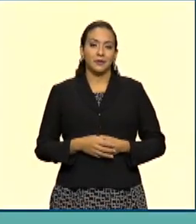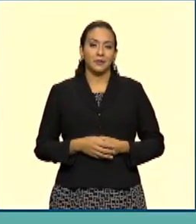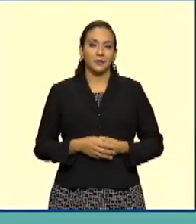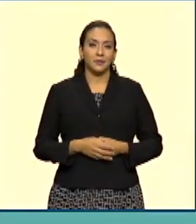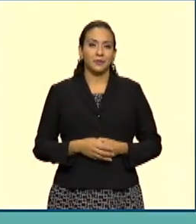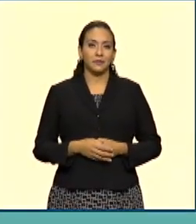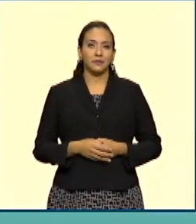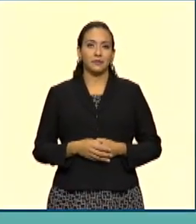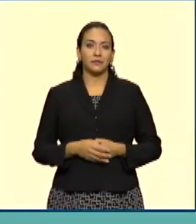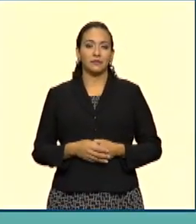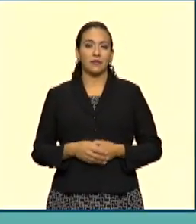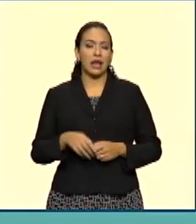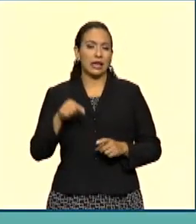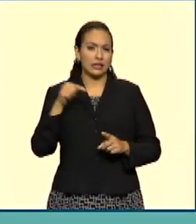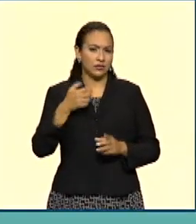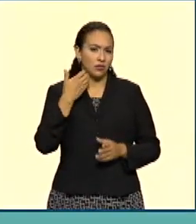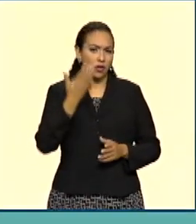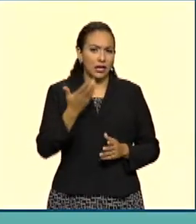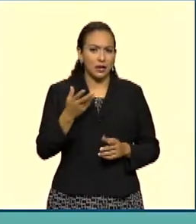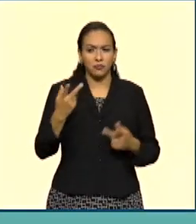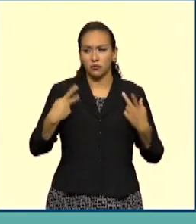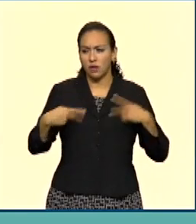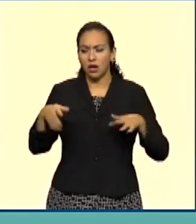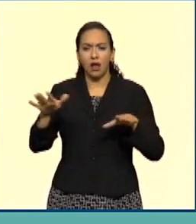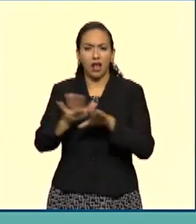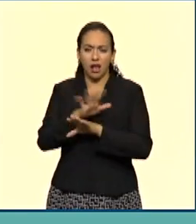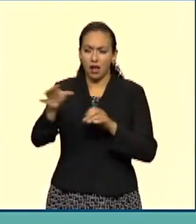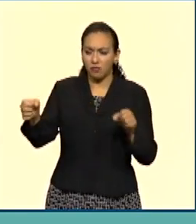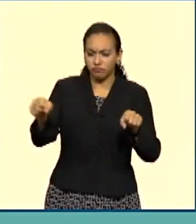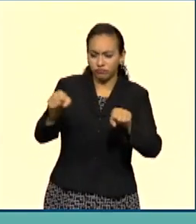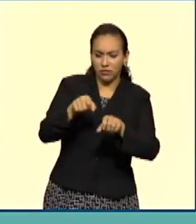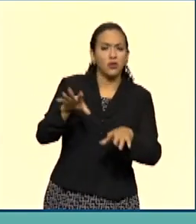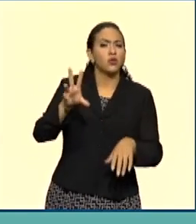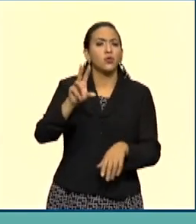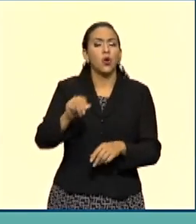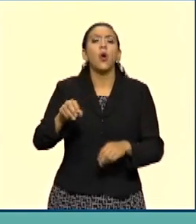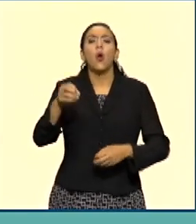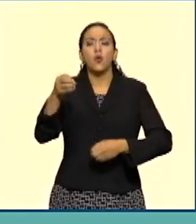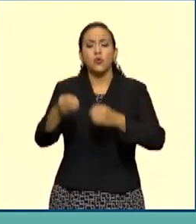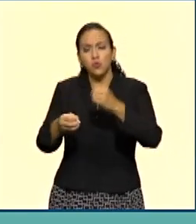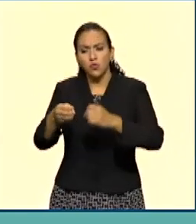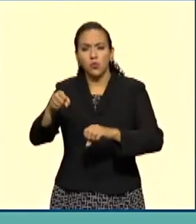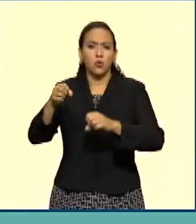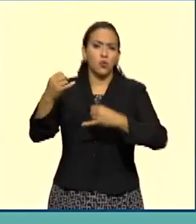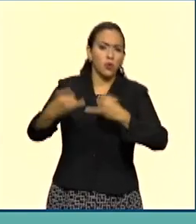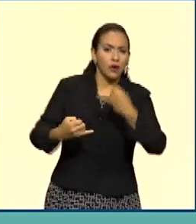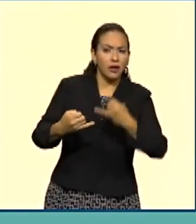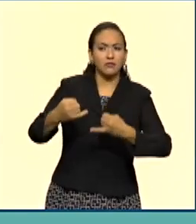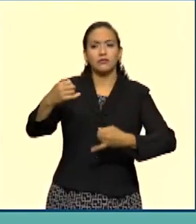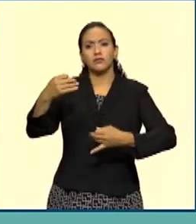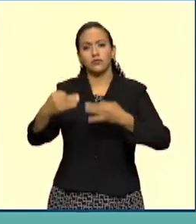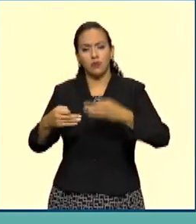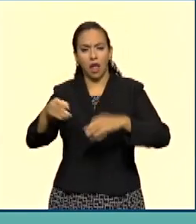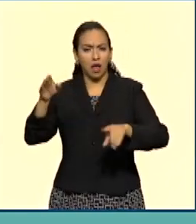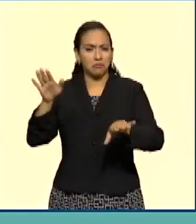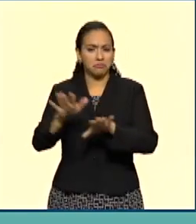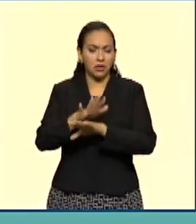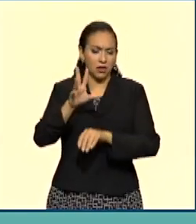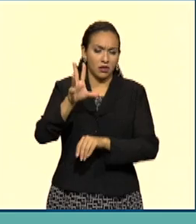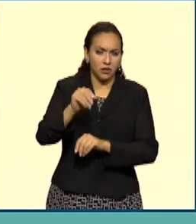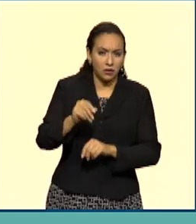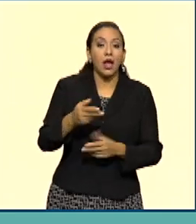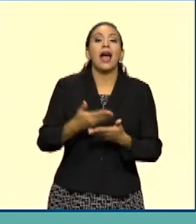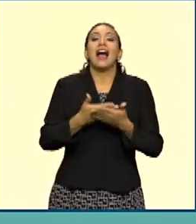No pretendemos sustituir a nadie, no se van a desaparecer ni los tribunales, ni los jueces, ni los abogados, pero ahora las personas van a